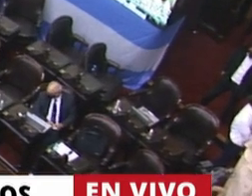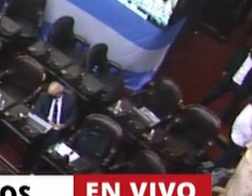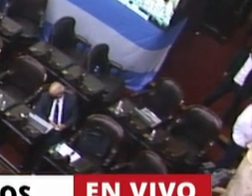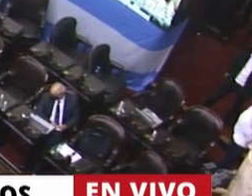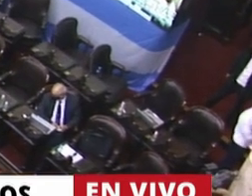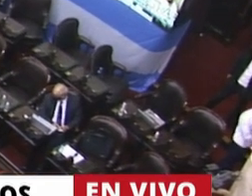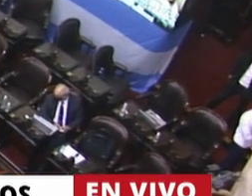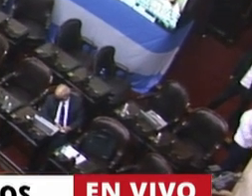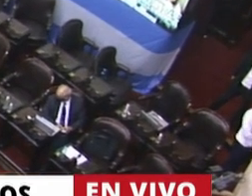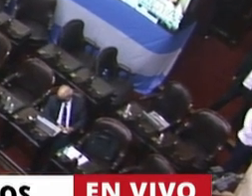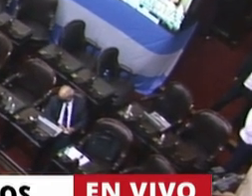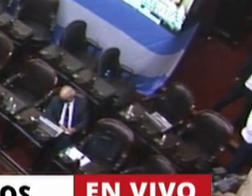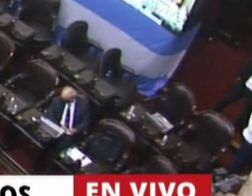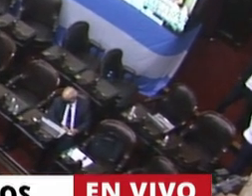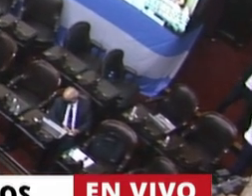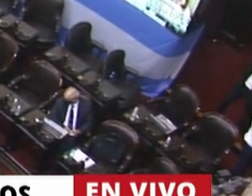colados